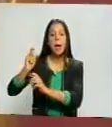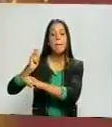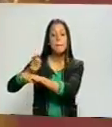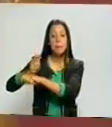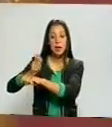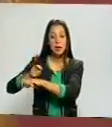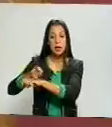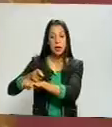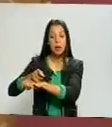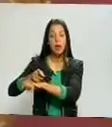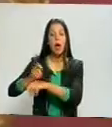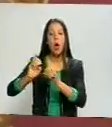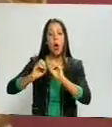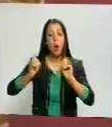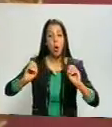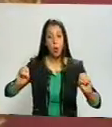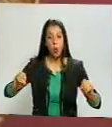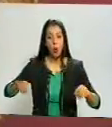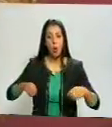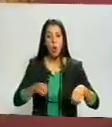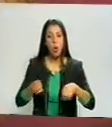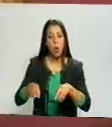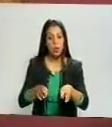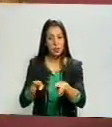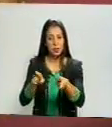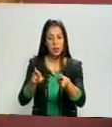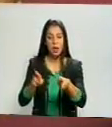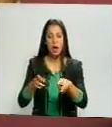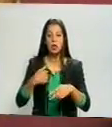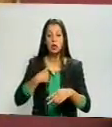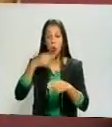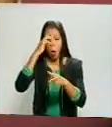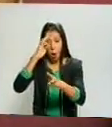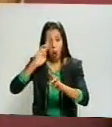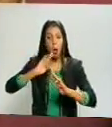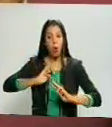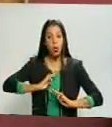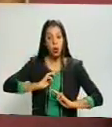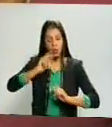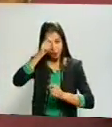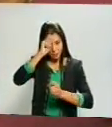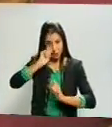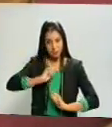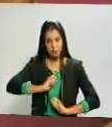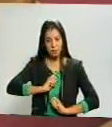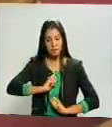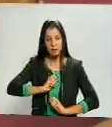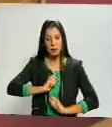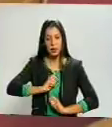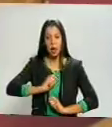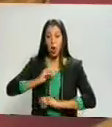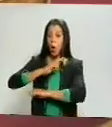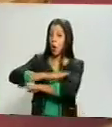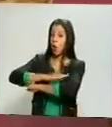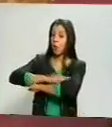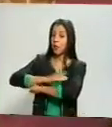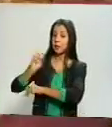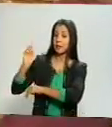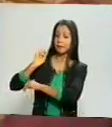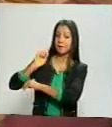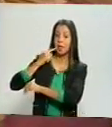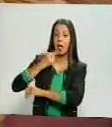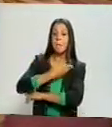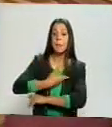Cominero del Orinoco. Para mí un gran honor, y siguiendo instrucciones del presidente de la República, Nicolás